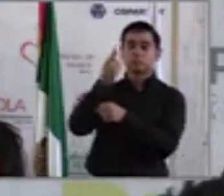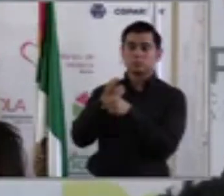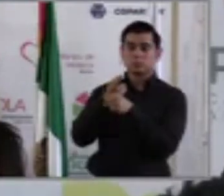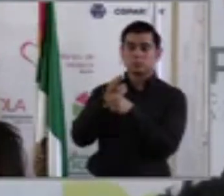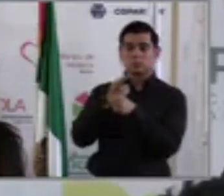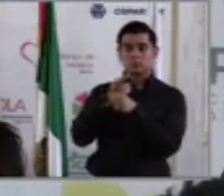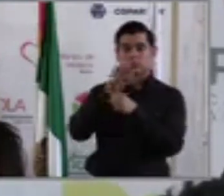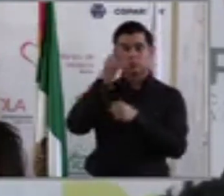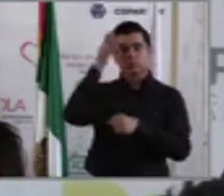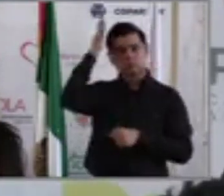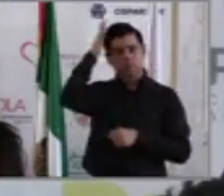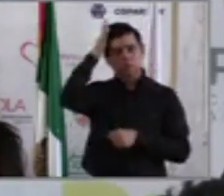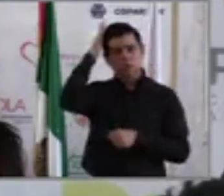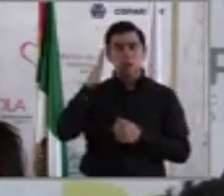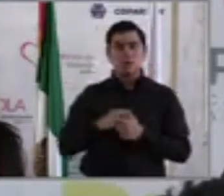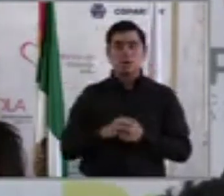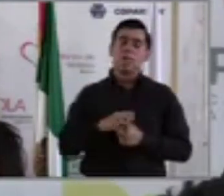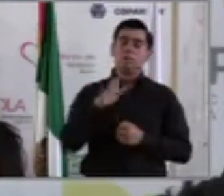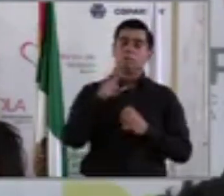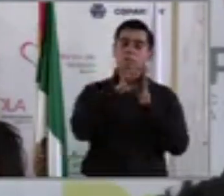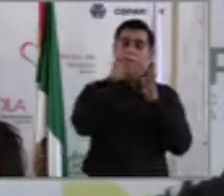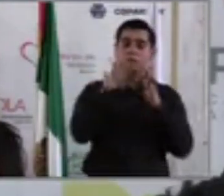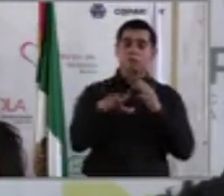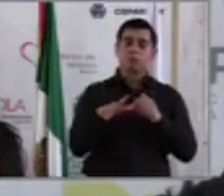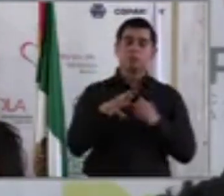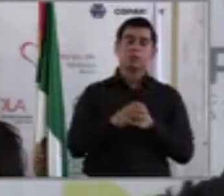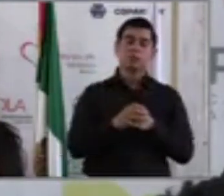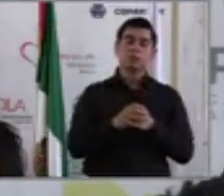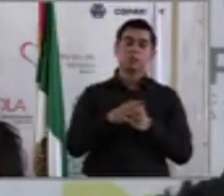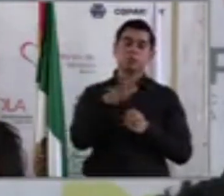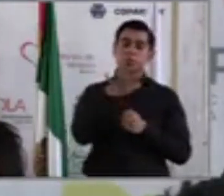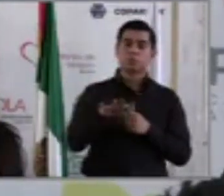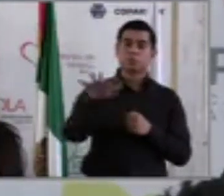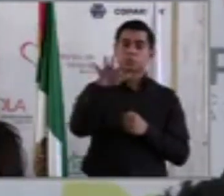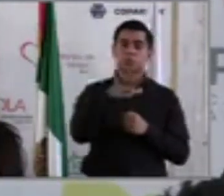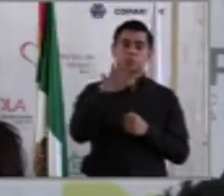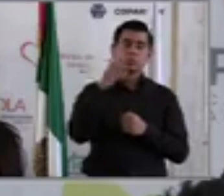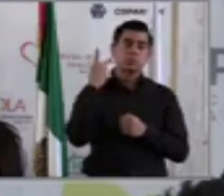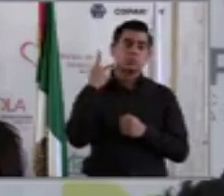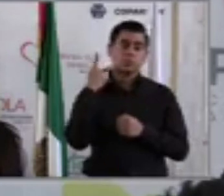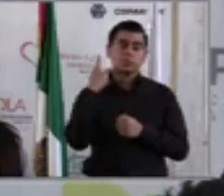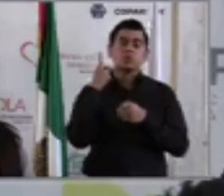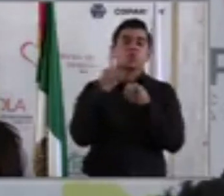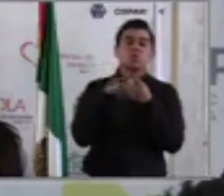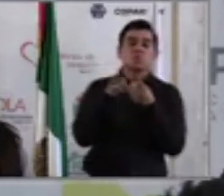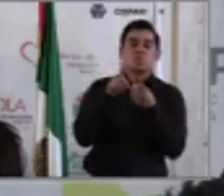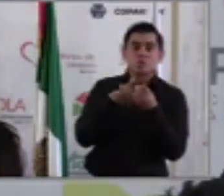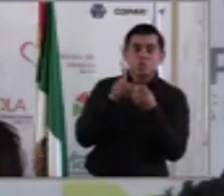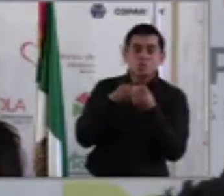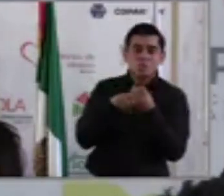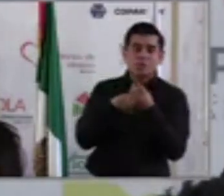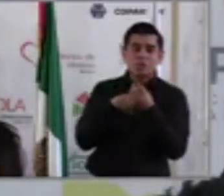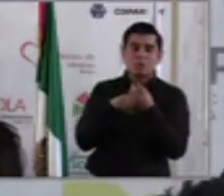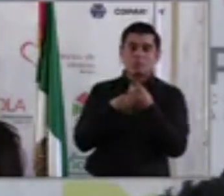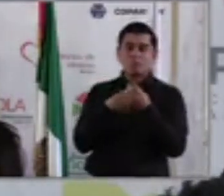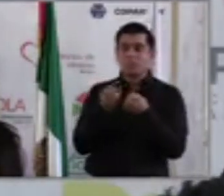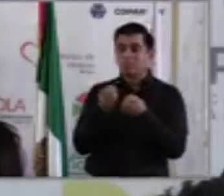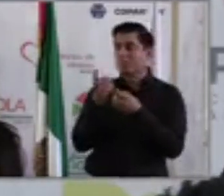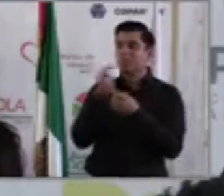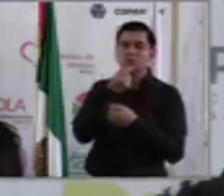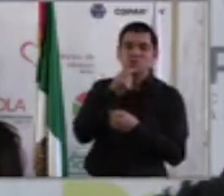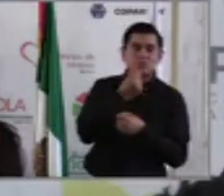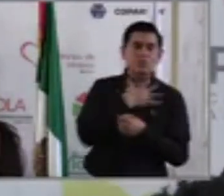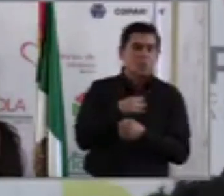encabeza la situación económica en casa, por ejemplo, no tenga dónde dejar a sus hijos, no tenga